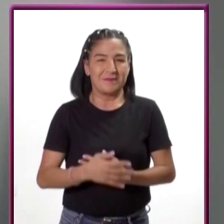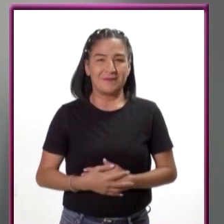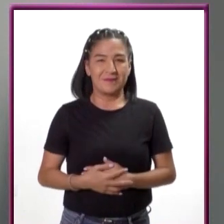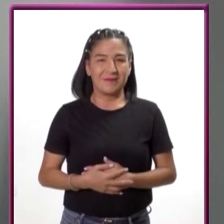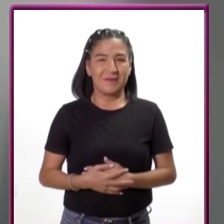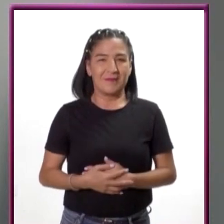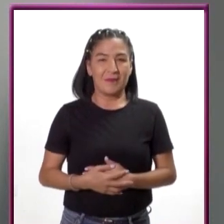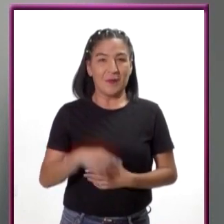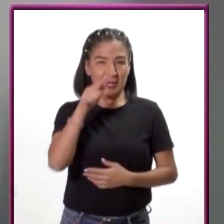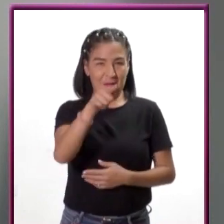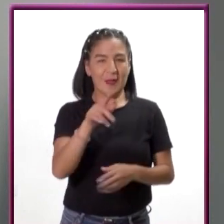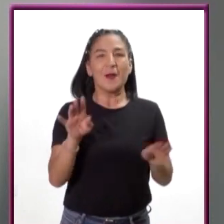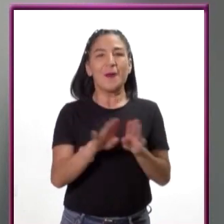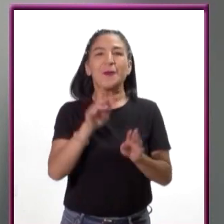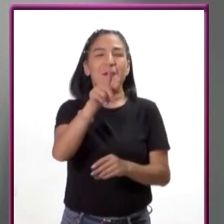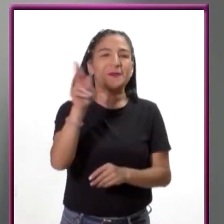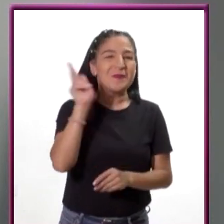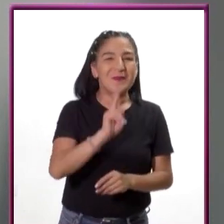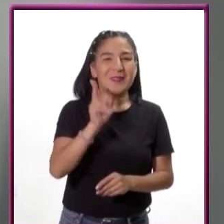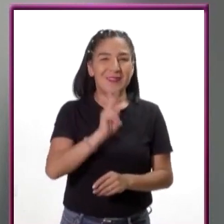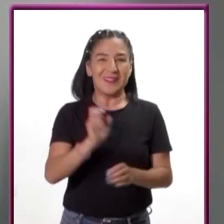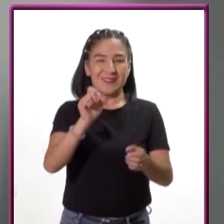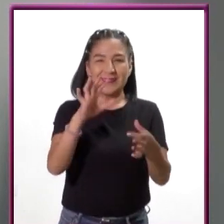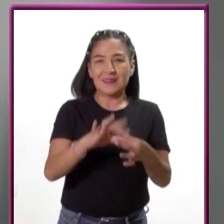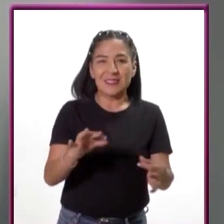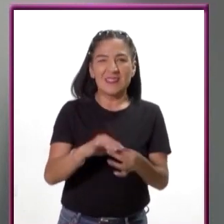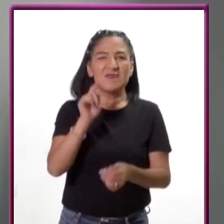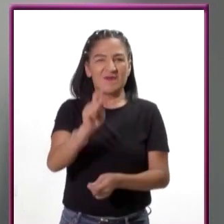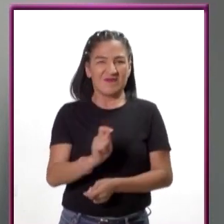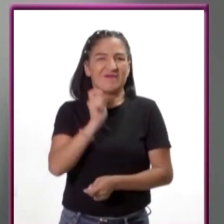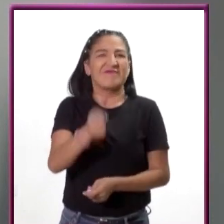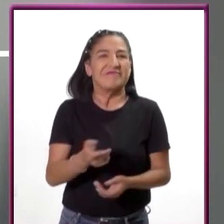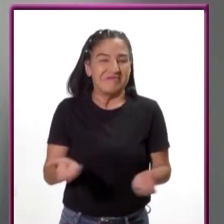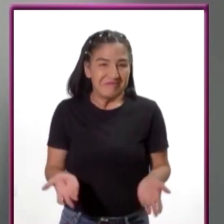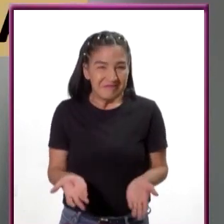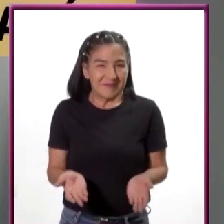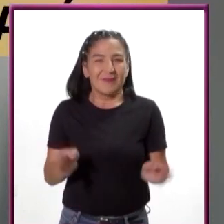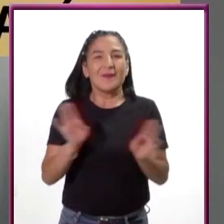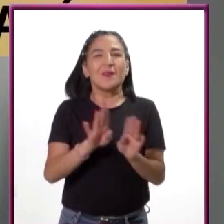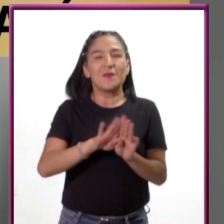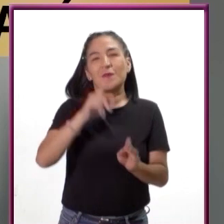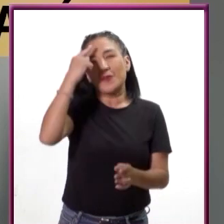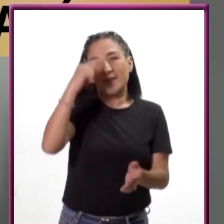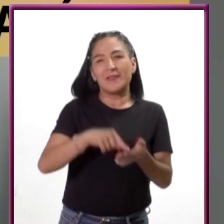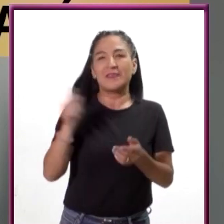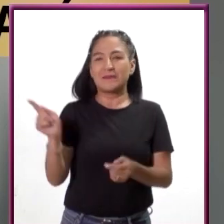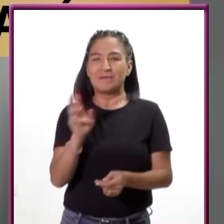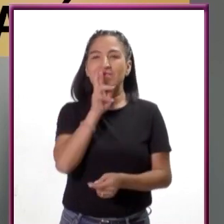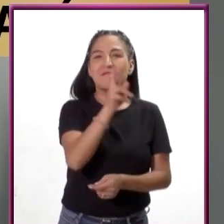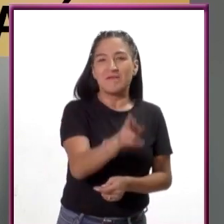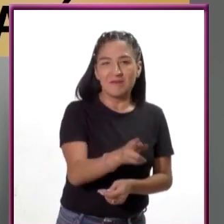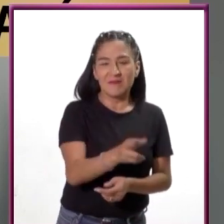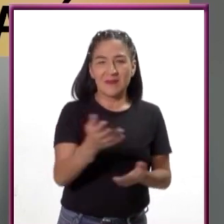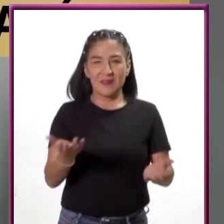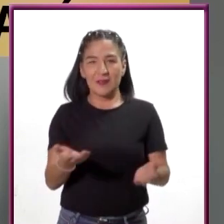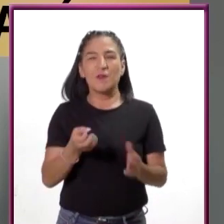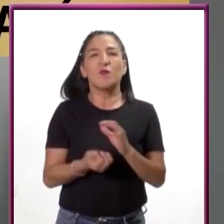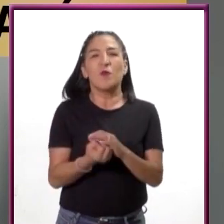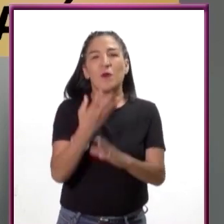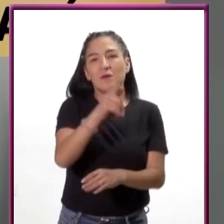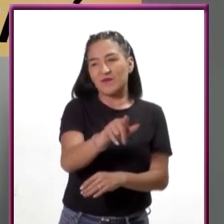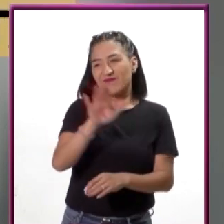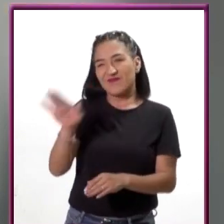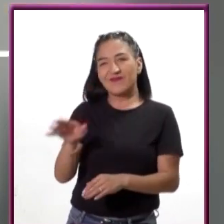Si intentaras decirle algo, ¿qué sería? ¿Cómo crees que te contestaría? ¿Y qué nueva respuesta